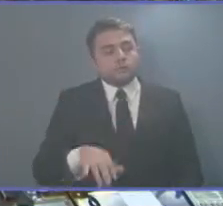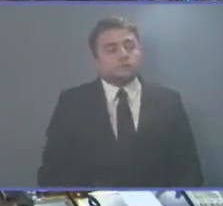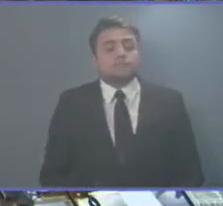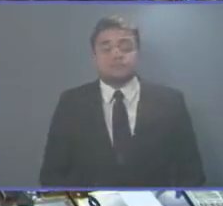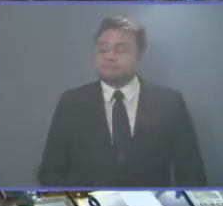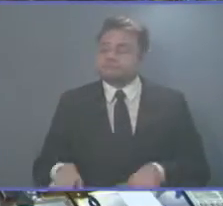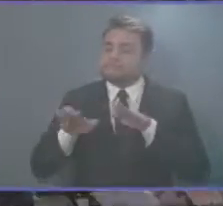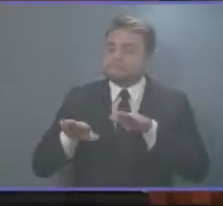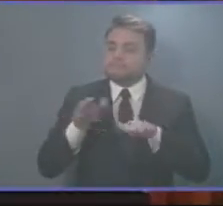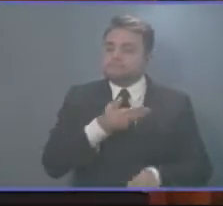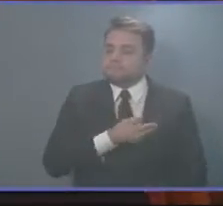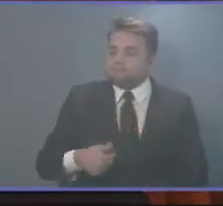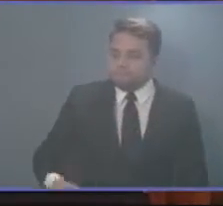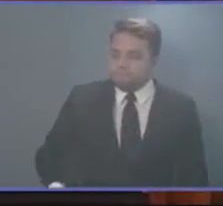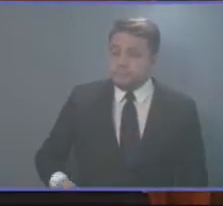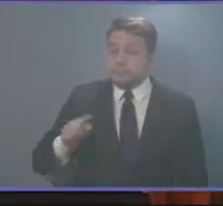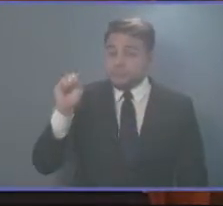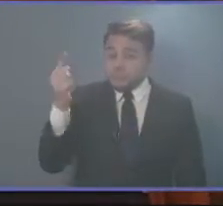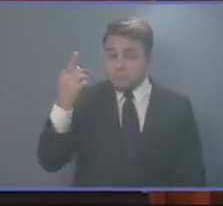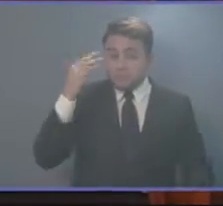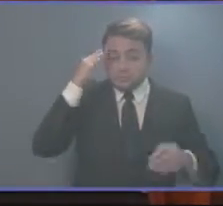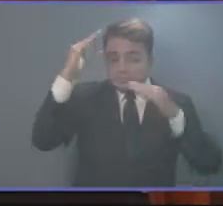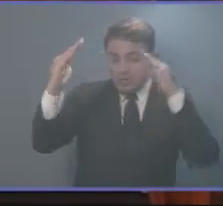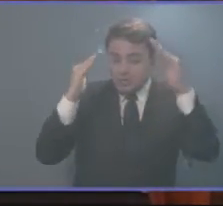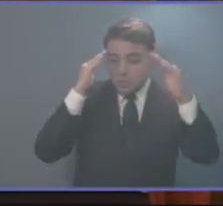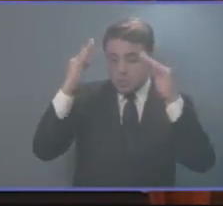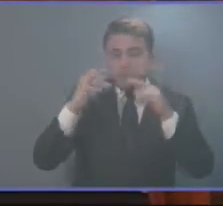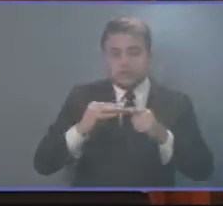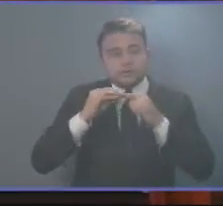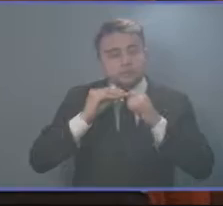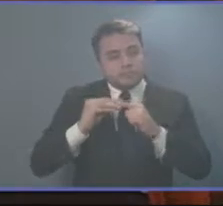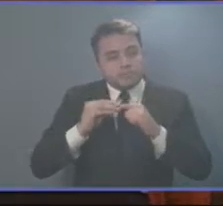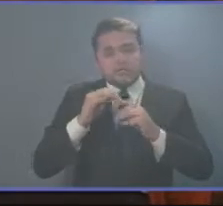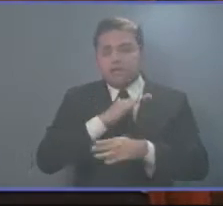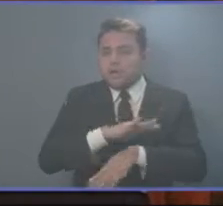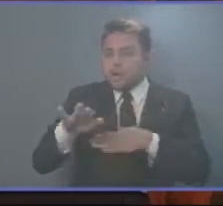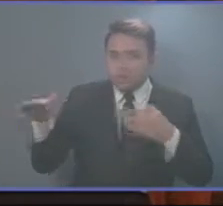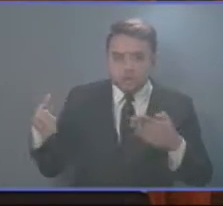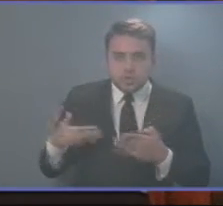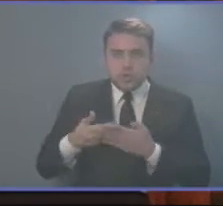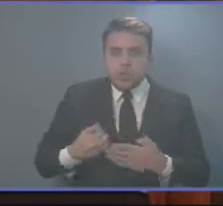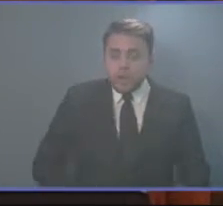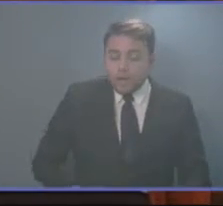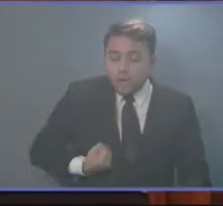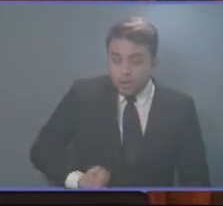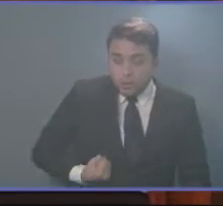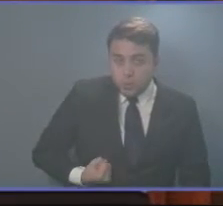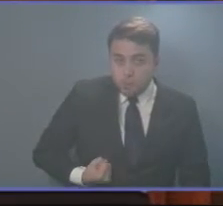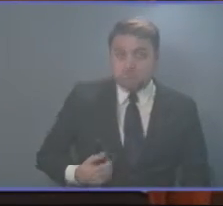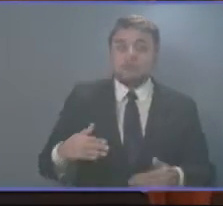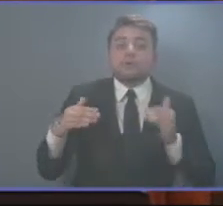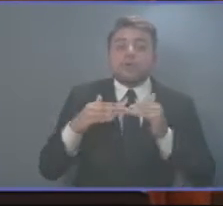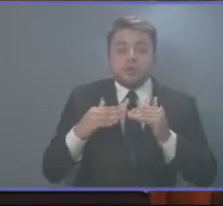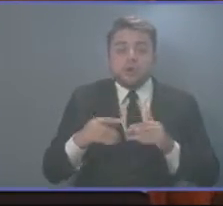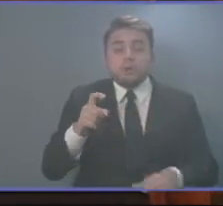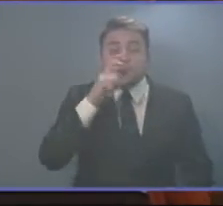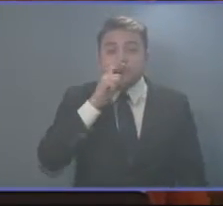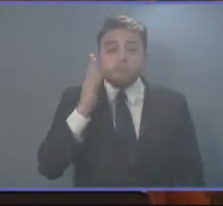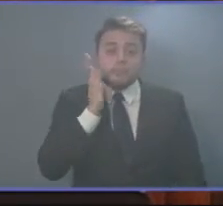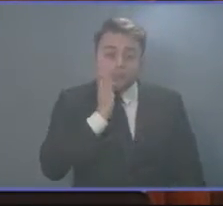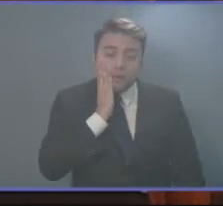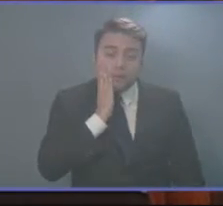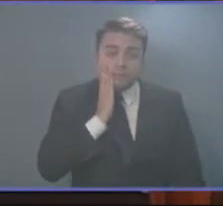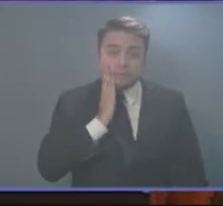Gracias, presidente. Primero, un saludo muy especial a todos los alumnos y a los padres de familia que nos acompañan, y especialmente a los